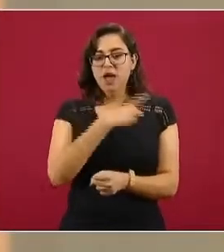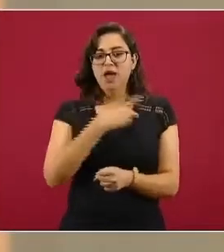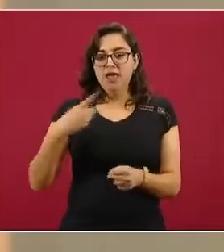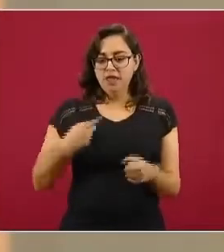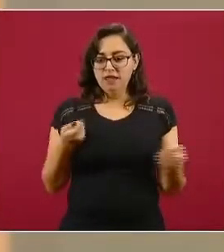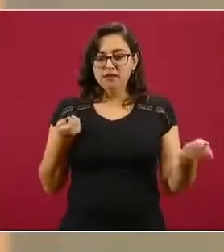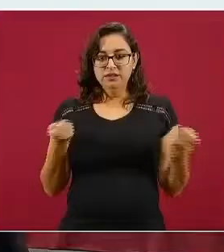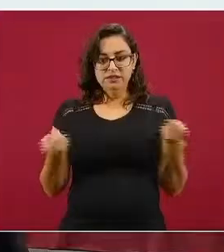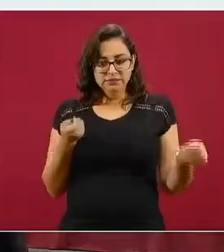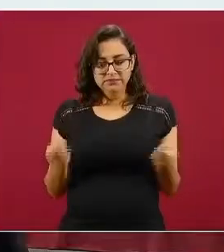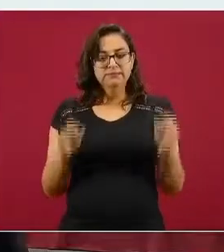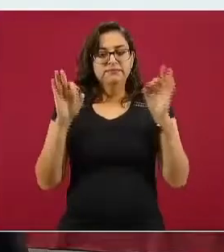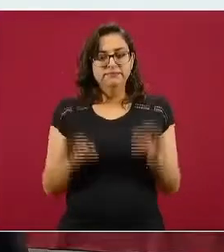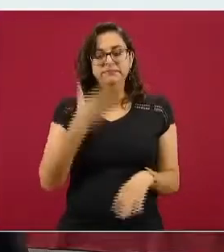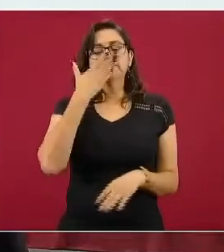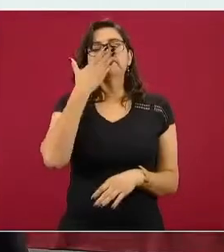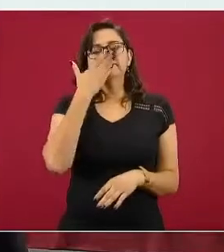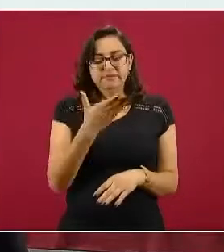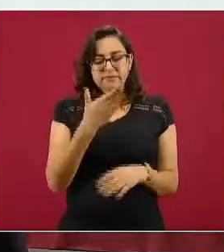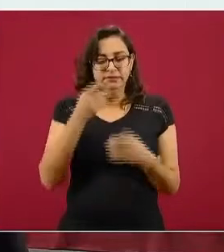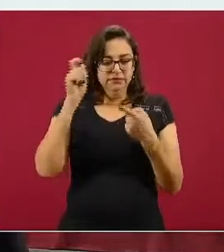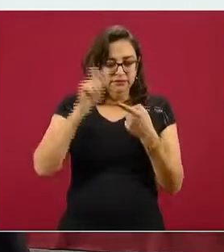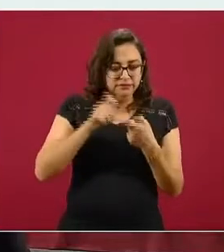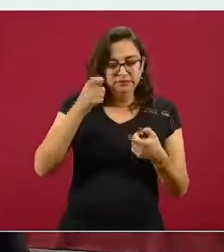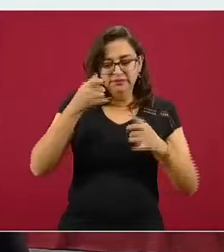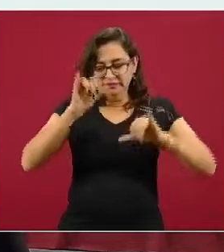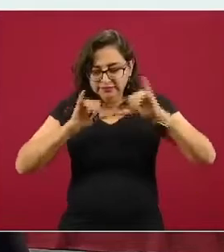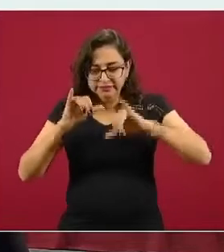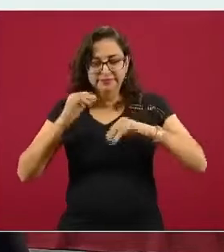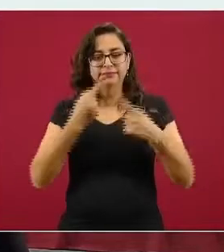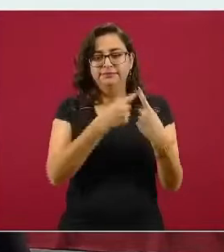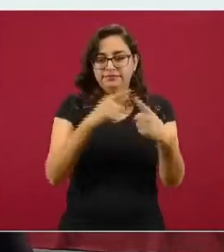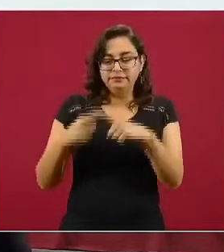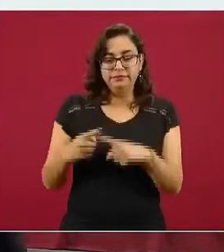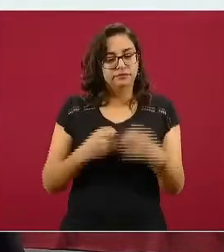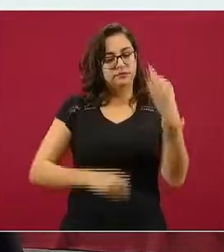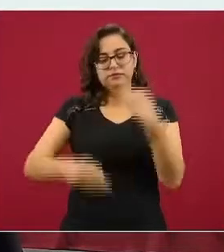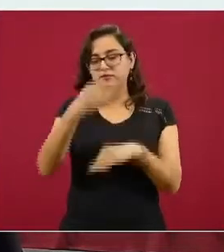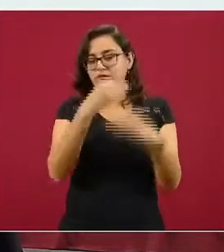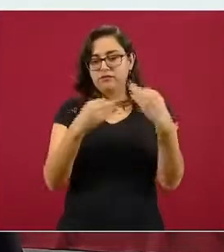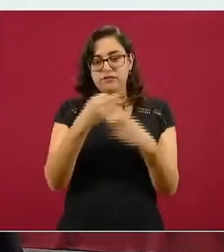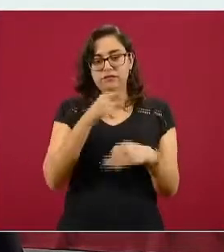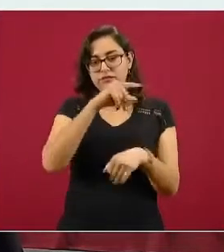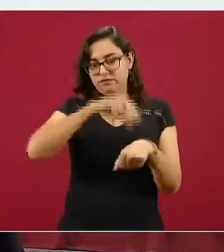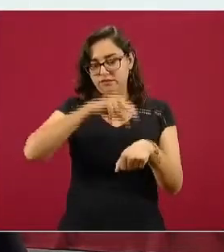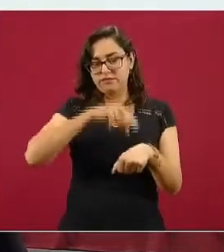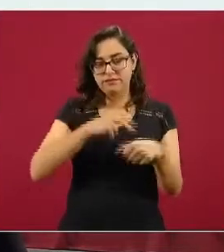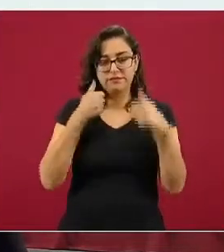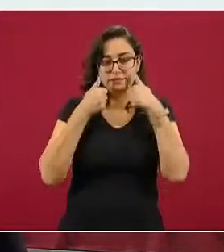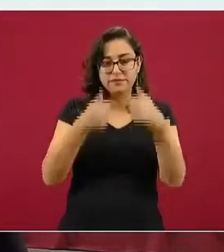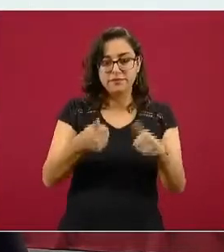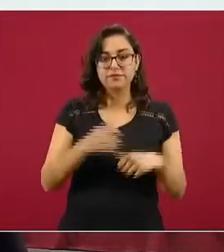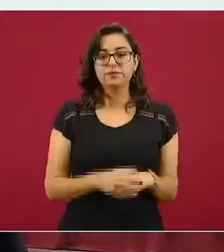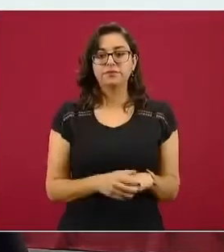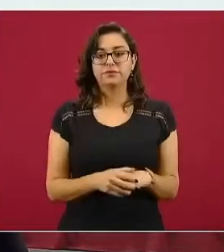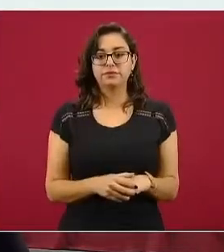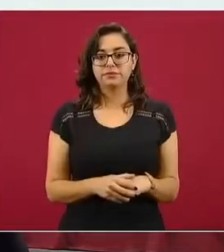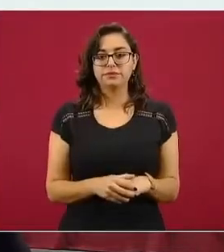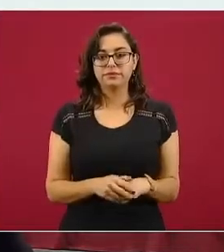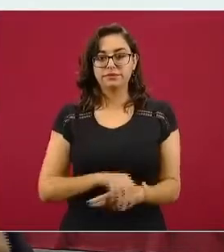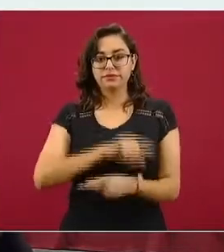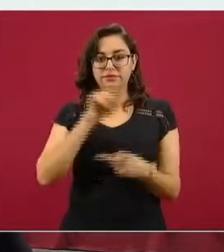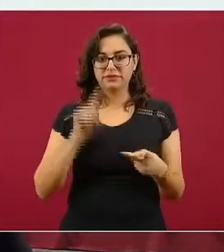controlada metabólicamente, y tenemos que acudir a atención médica para eso. Hay que avisar si